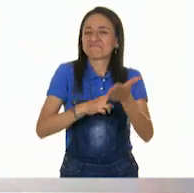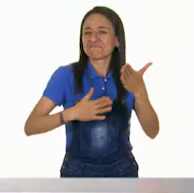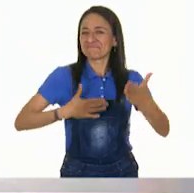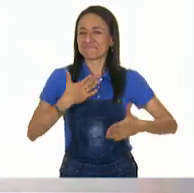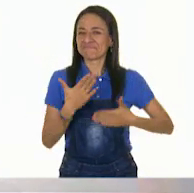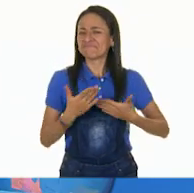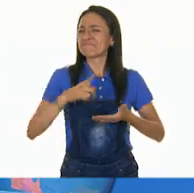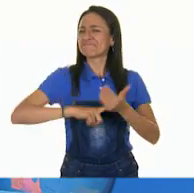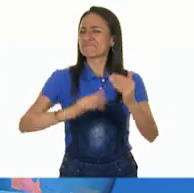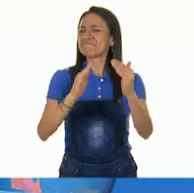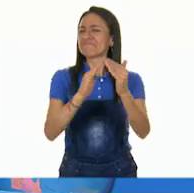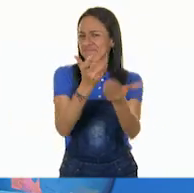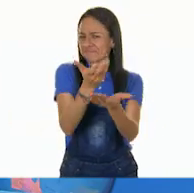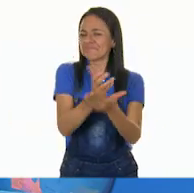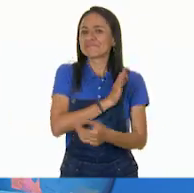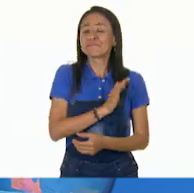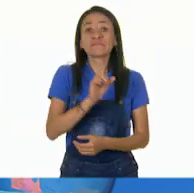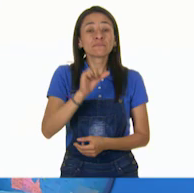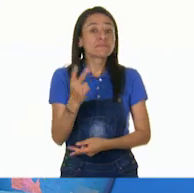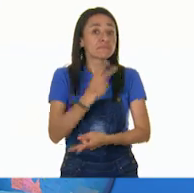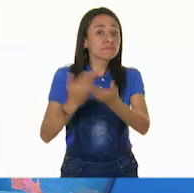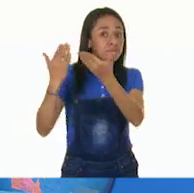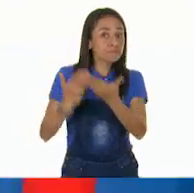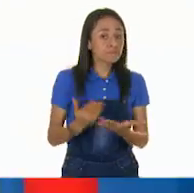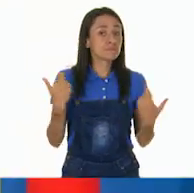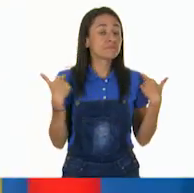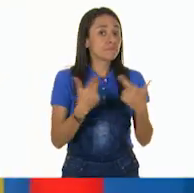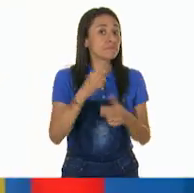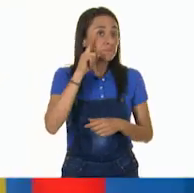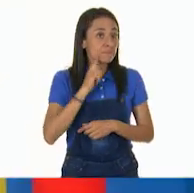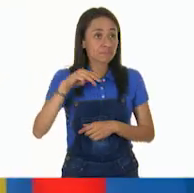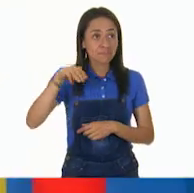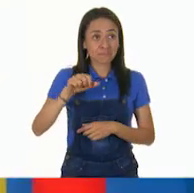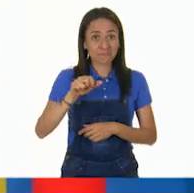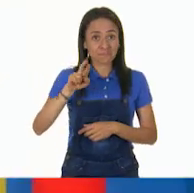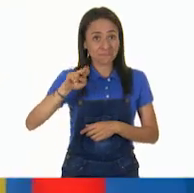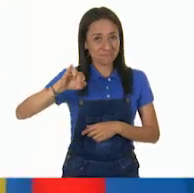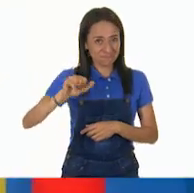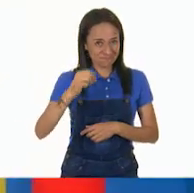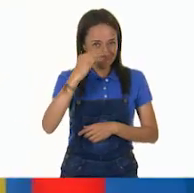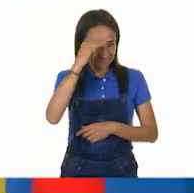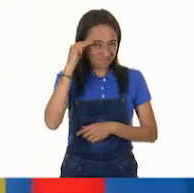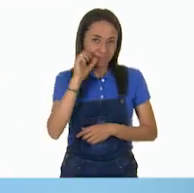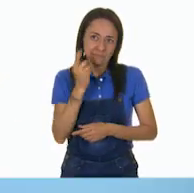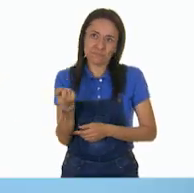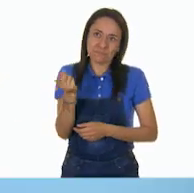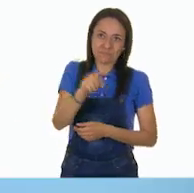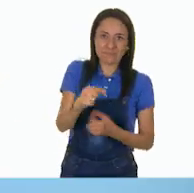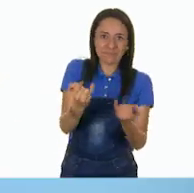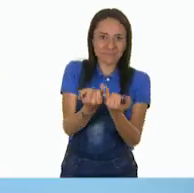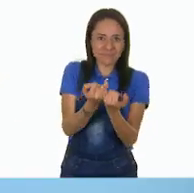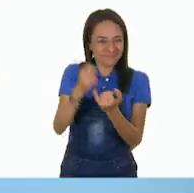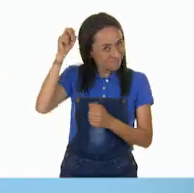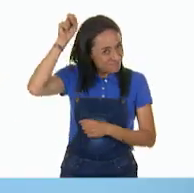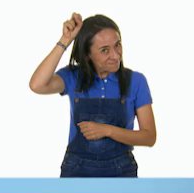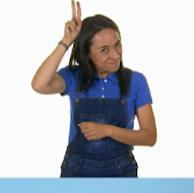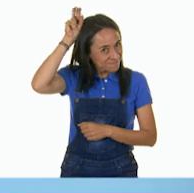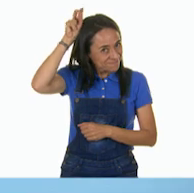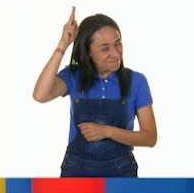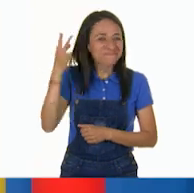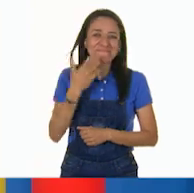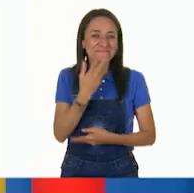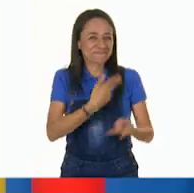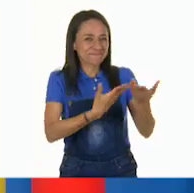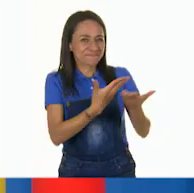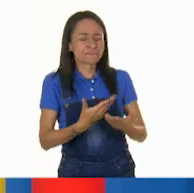hoy nos acompaña la maestra maría meléndez y por supuesto rehabilitó cómo están bienvenidos pues yo con todo el gusto